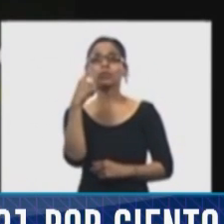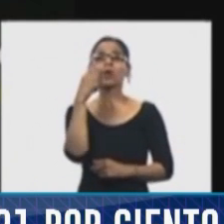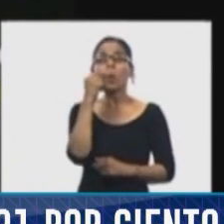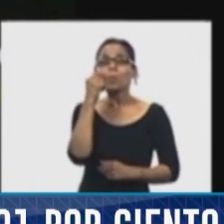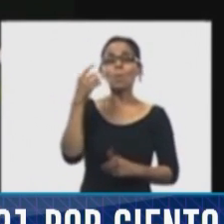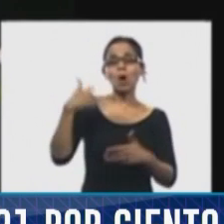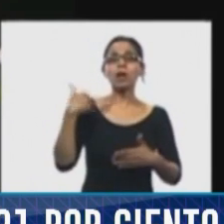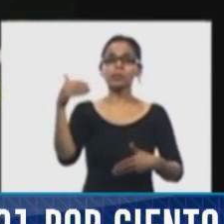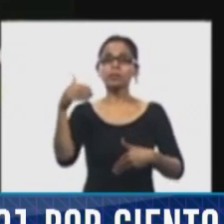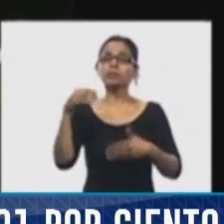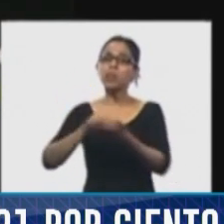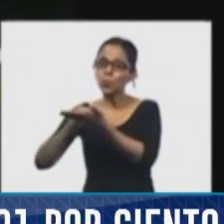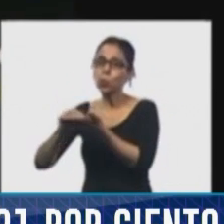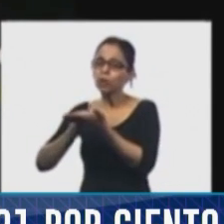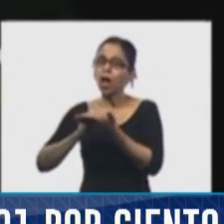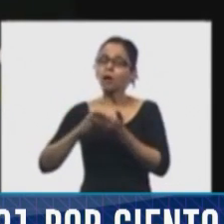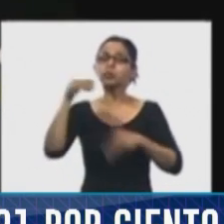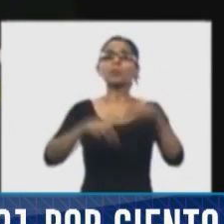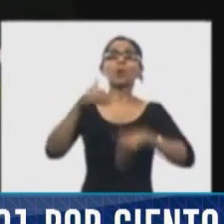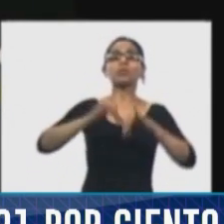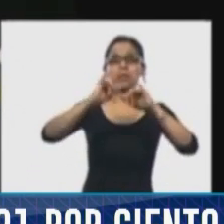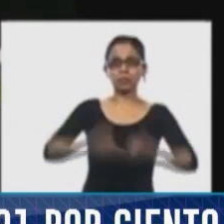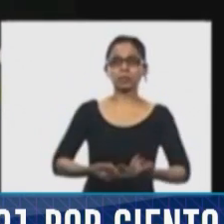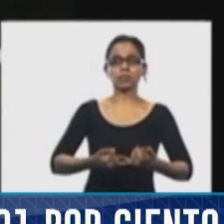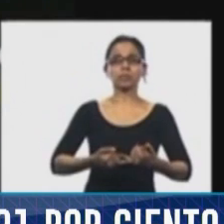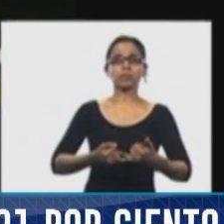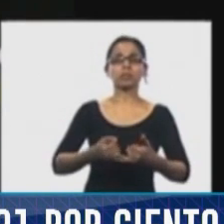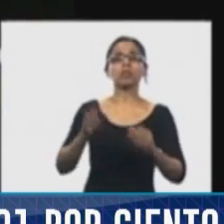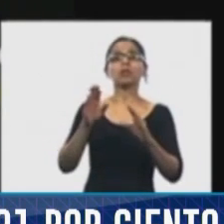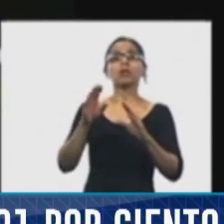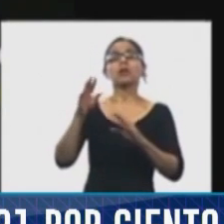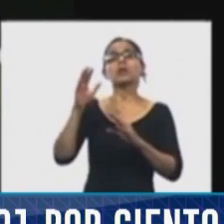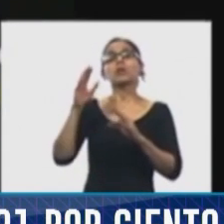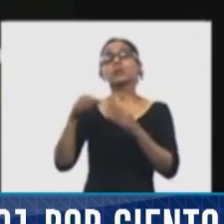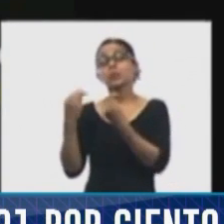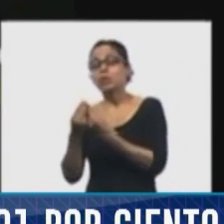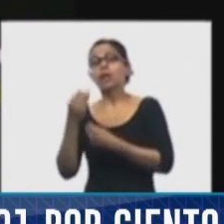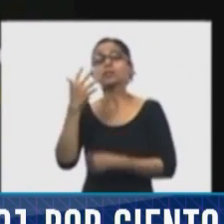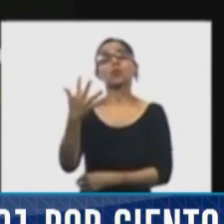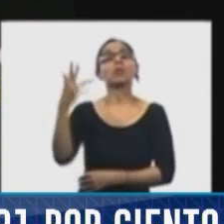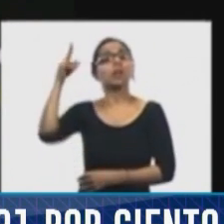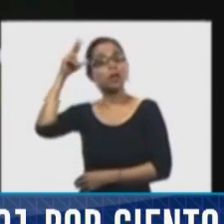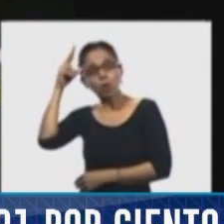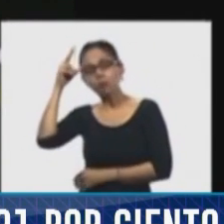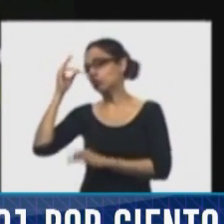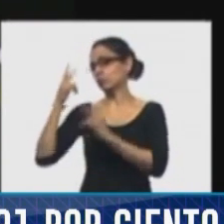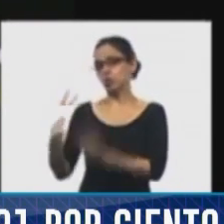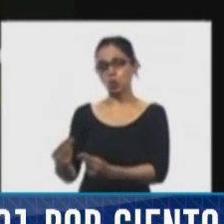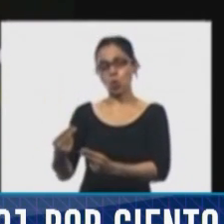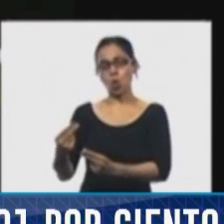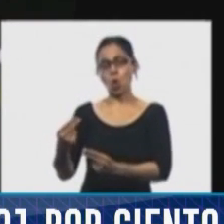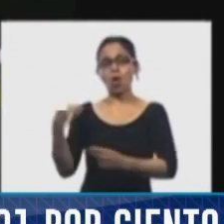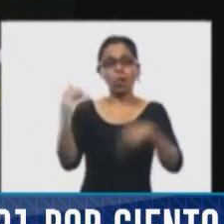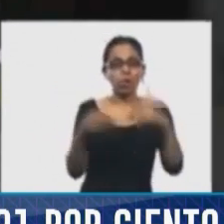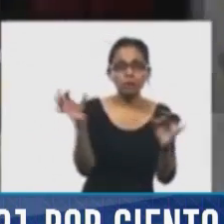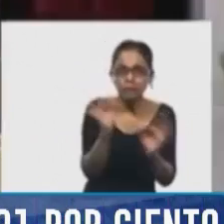Graciela Cusinet de Libres del Sur. A favor del dietazo votaron Rubén Miranda del PJ, Susana Balbo y Estela Maris Huxac del PRO, Luis